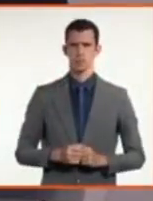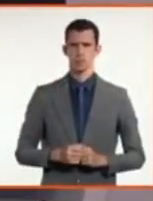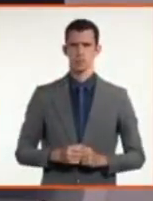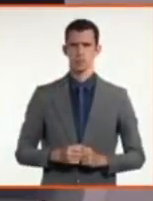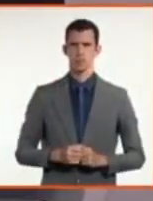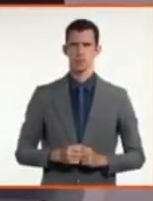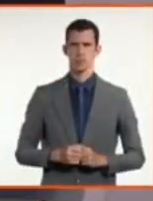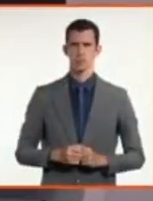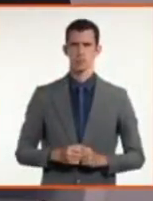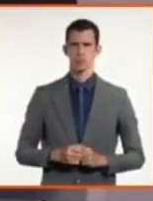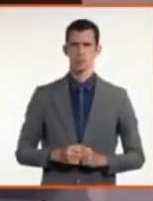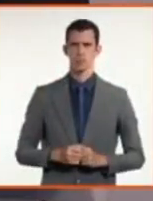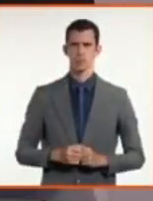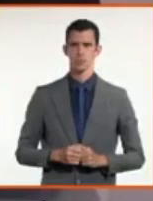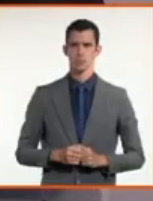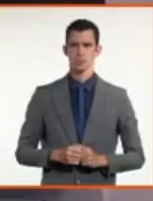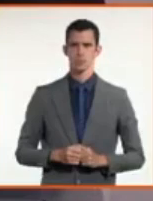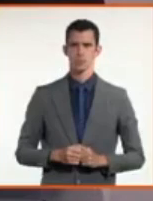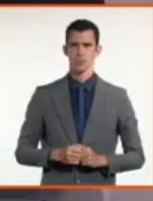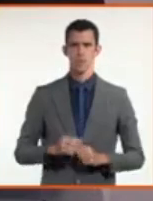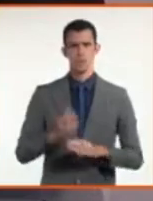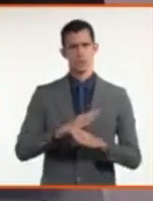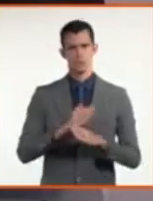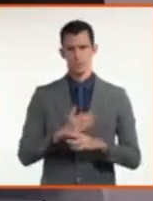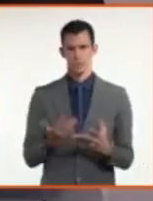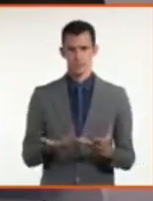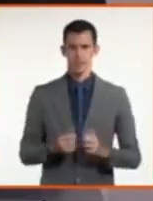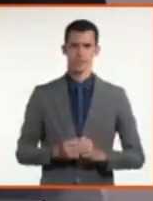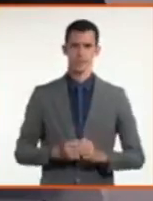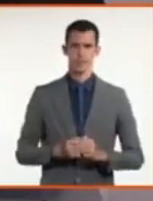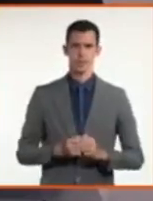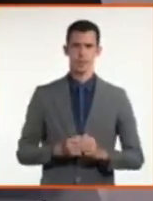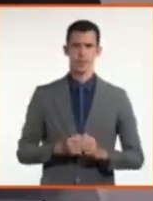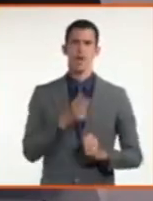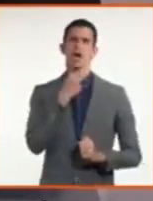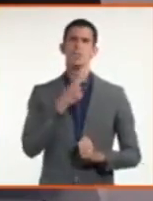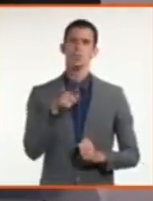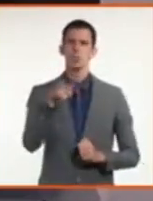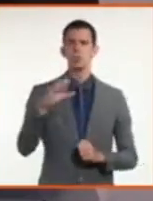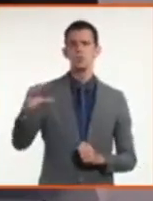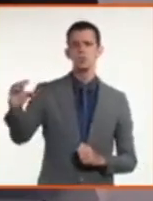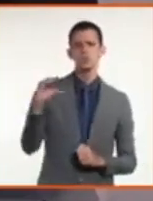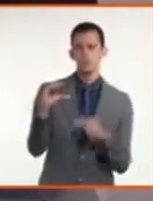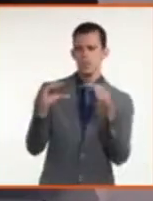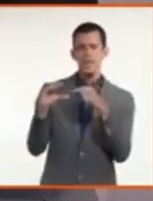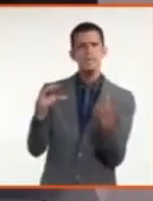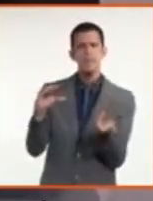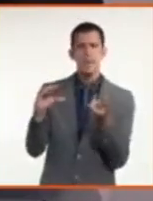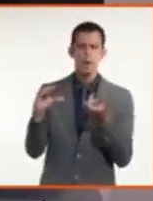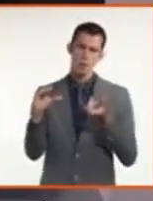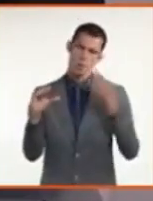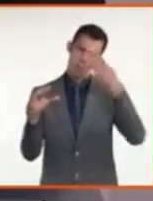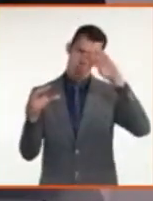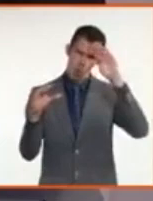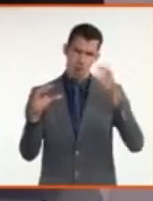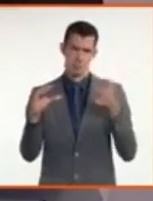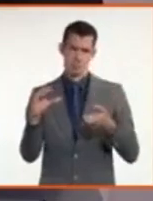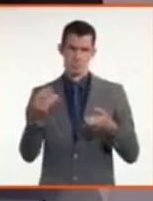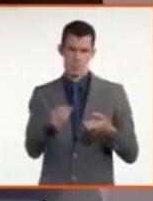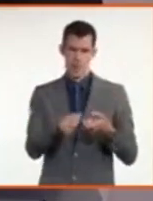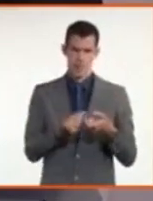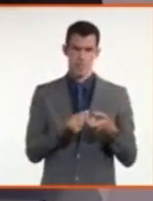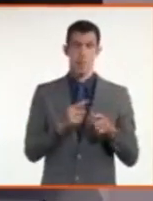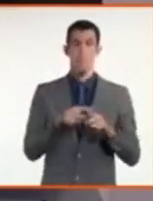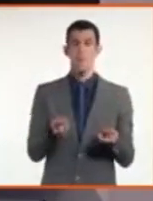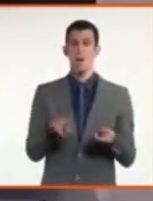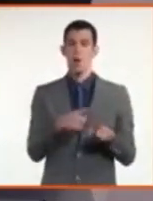más capacidad de compras que a peso cubano el salario porque salario lo pagan las empresas y las unidades presupuestadas operando con un tipo que es muy grupos 24